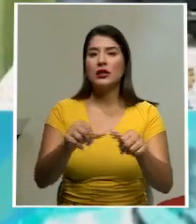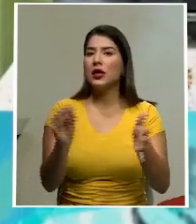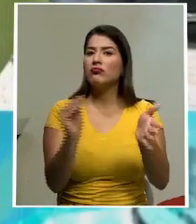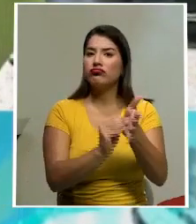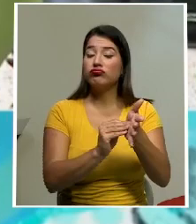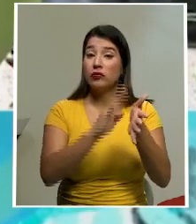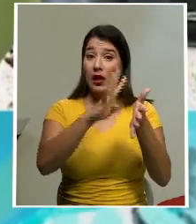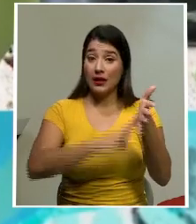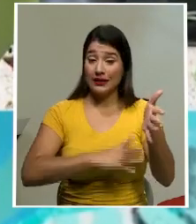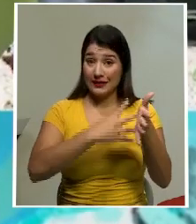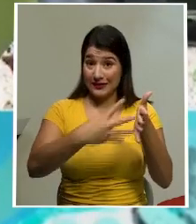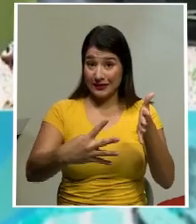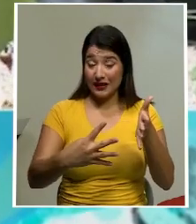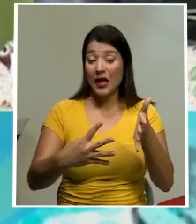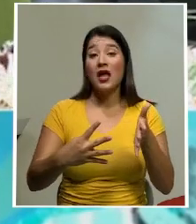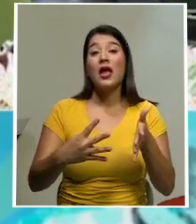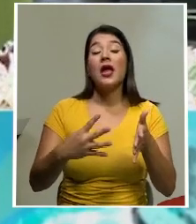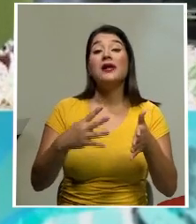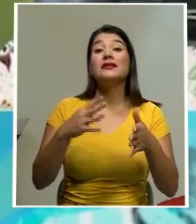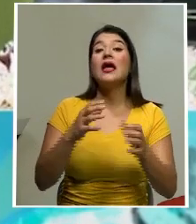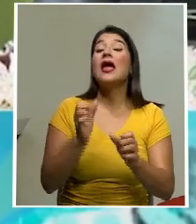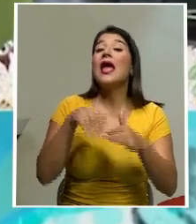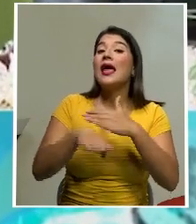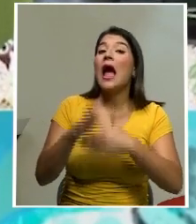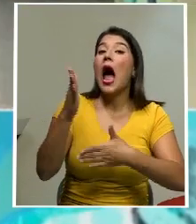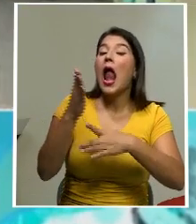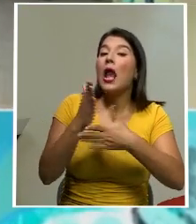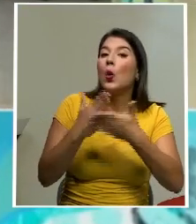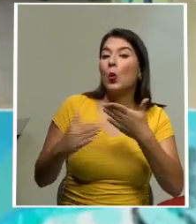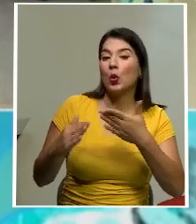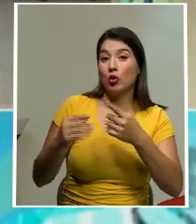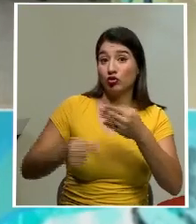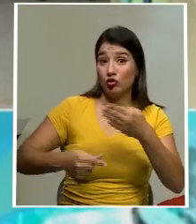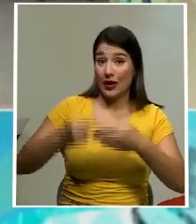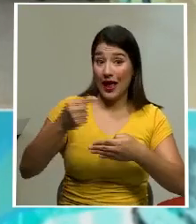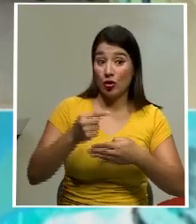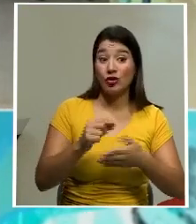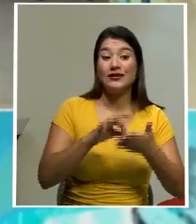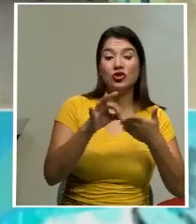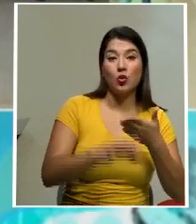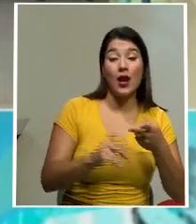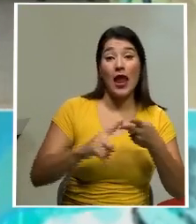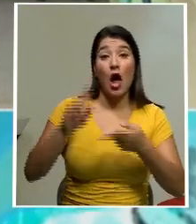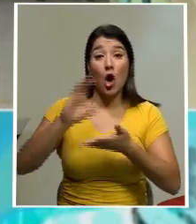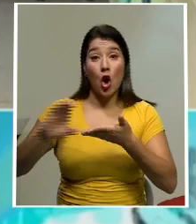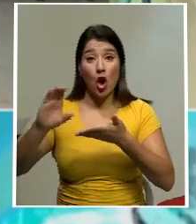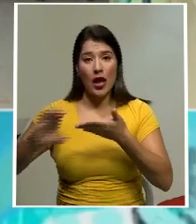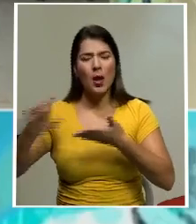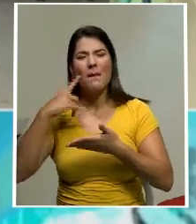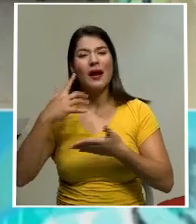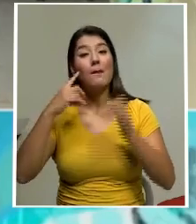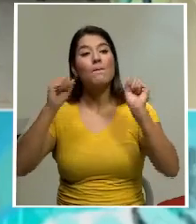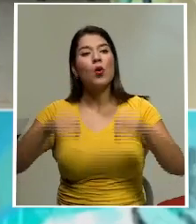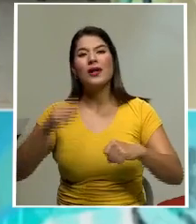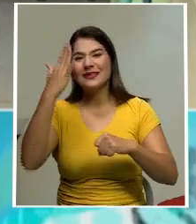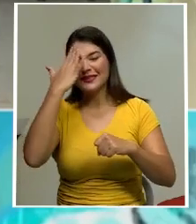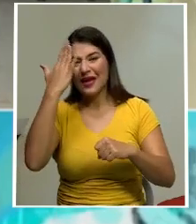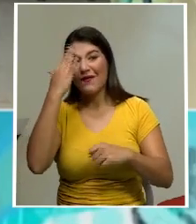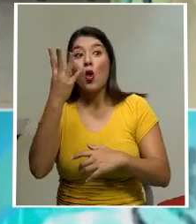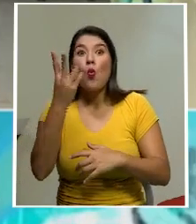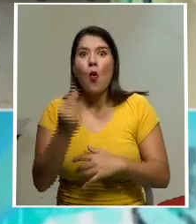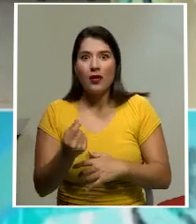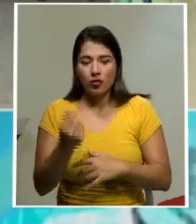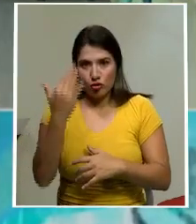avisado. Se van a aplicar en algunos de los niveles de la educación primaria y secundaria para poder saber cuál es el estado de la situación de